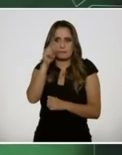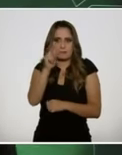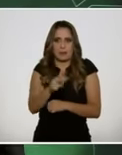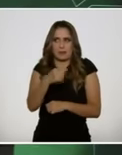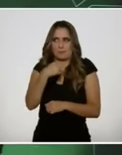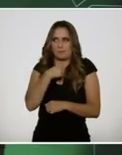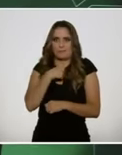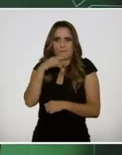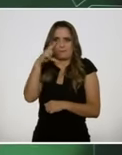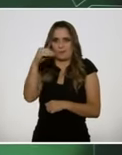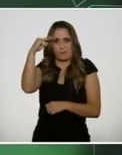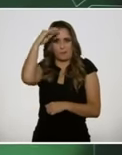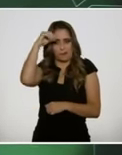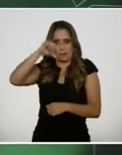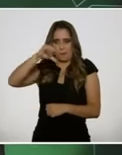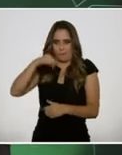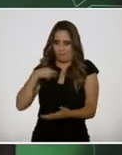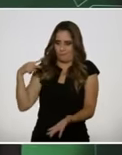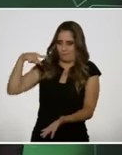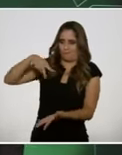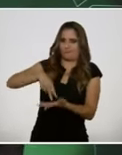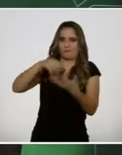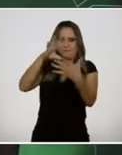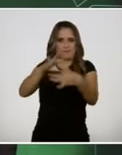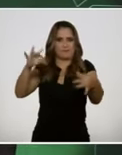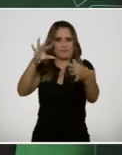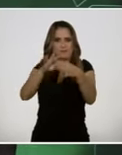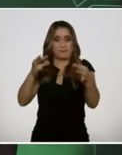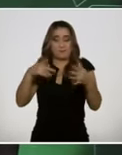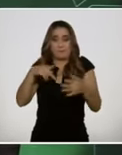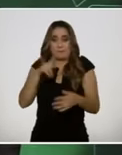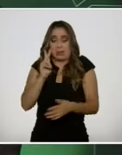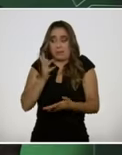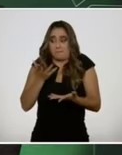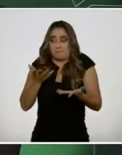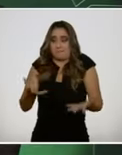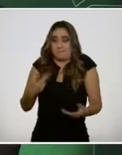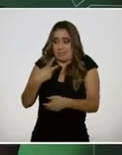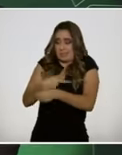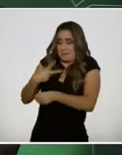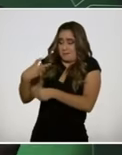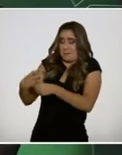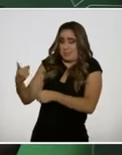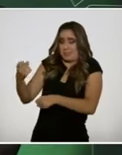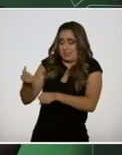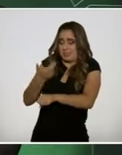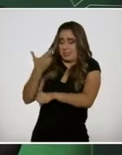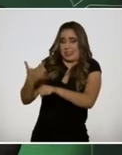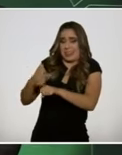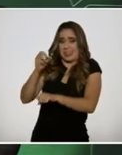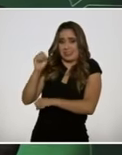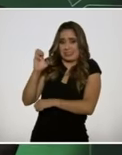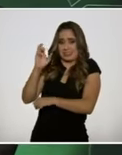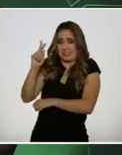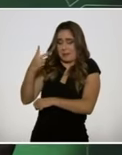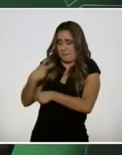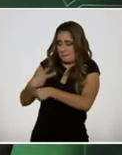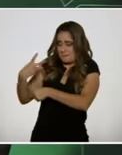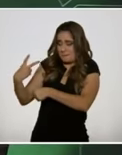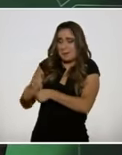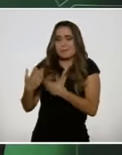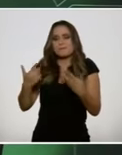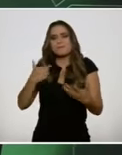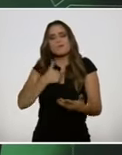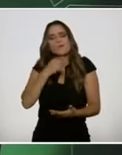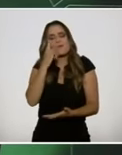yo intervenir en esta ceremonia, pero a invitación de nuestra secretaria de Educación Pública,